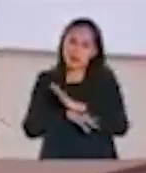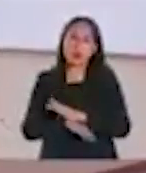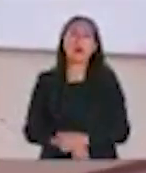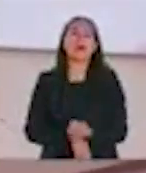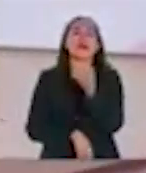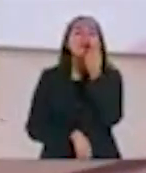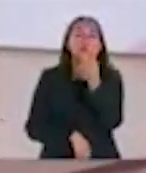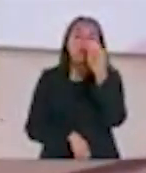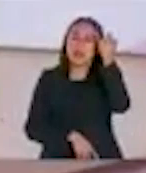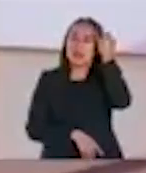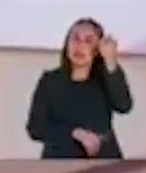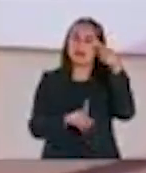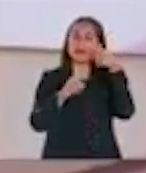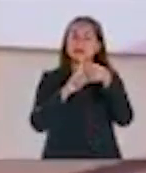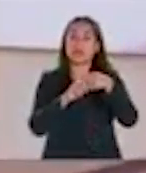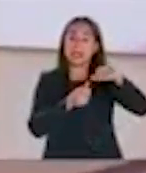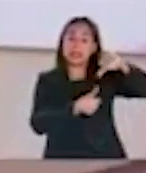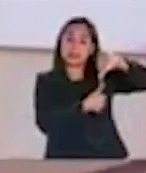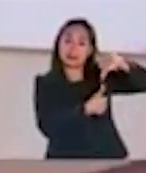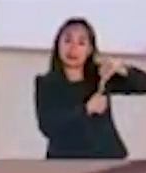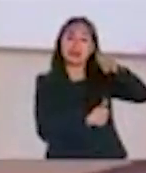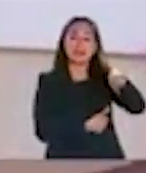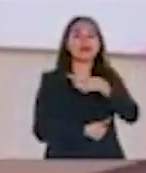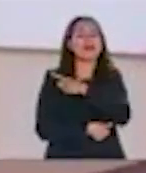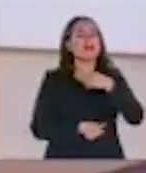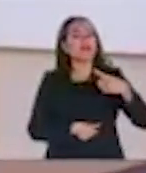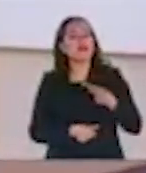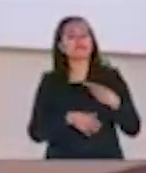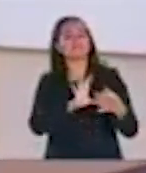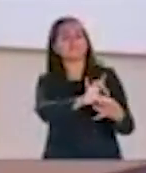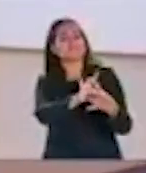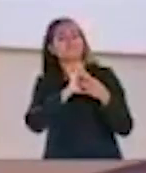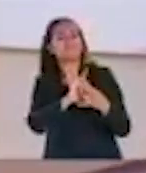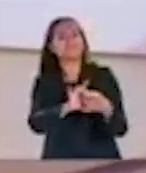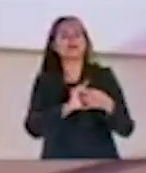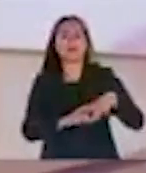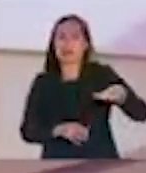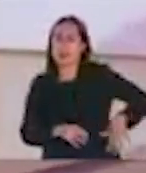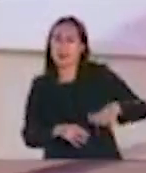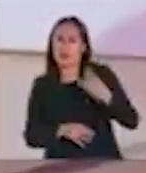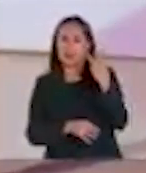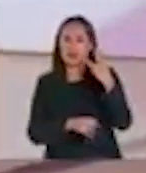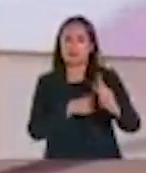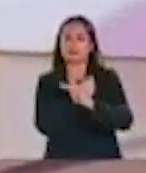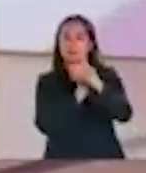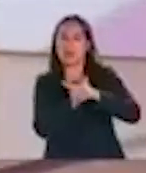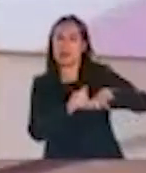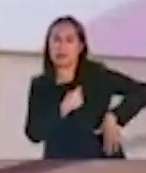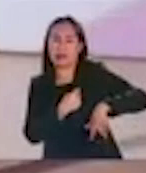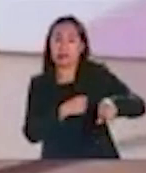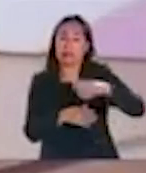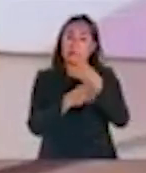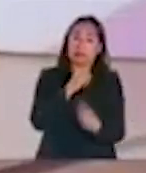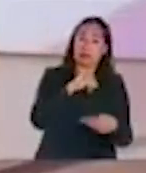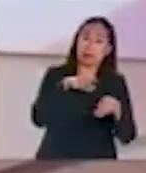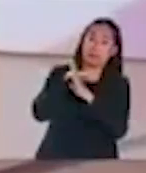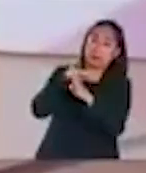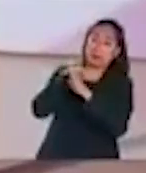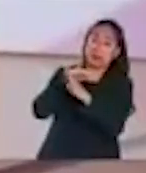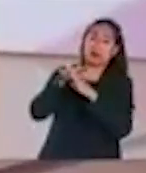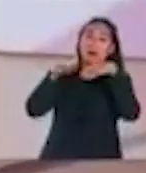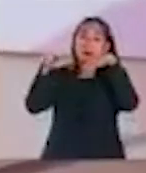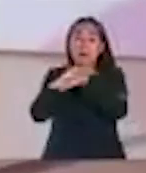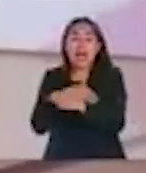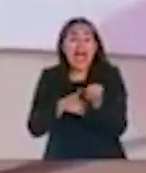centroamérica señaladamente con estos tres países que son fundamentalmente los expulsores hacia nuestro territorio nacional